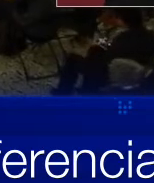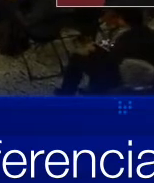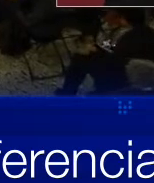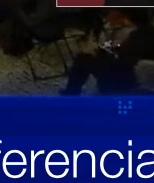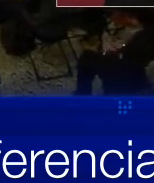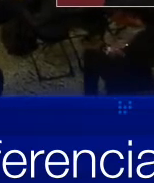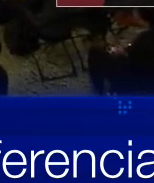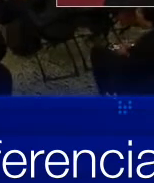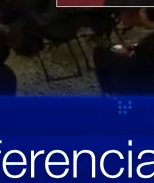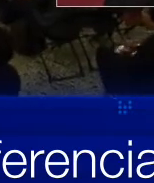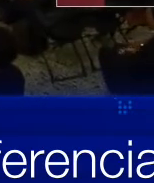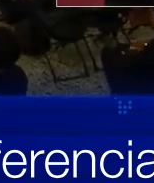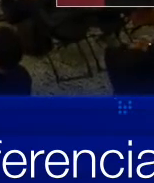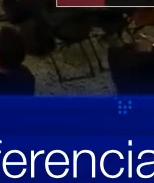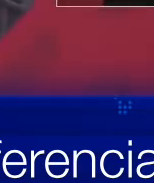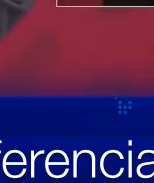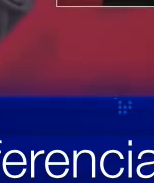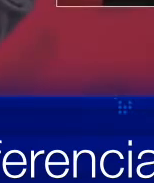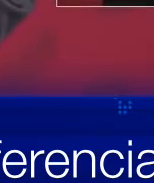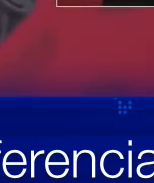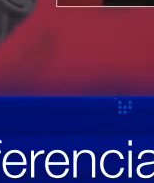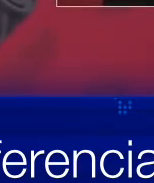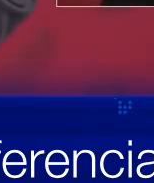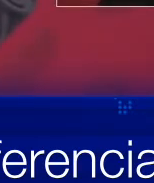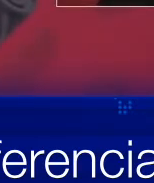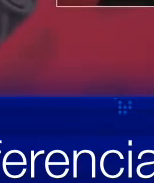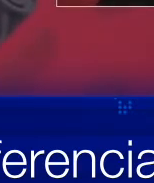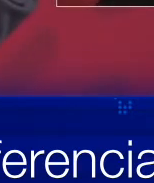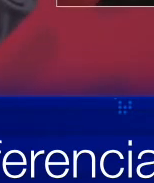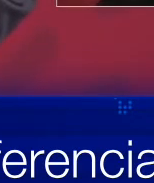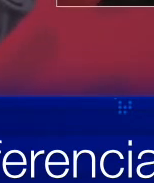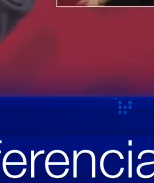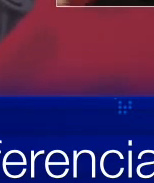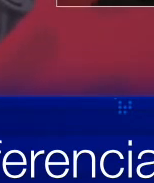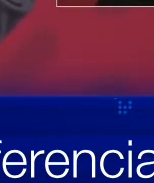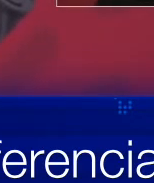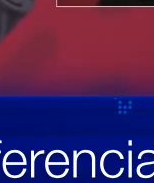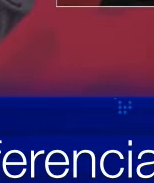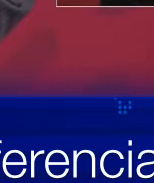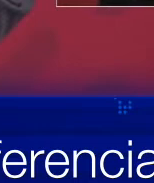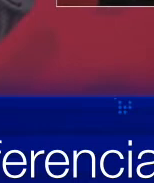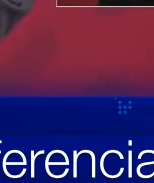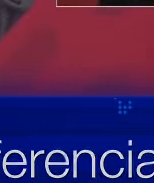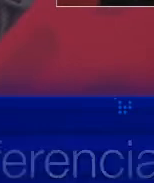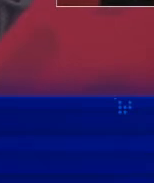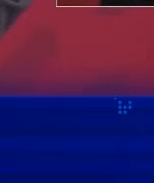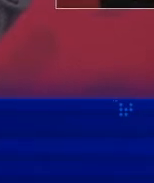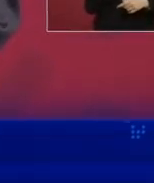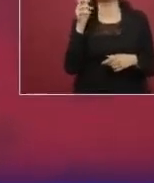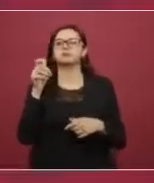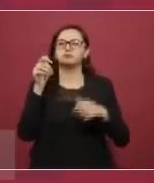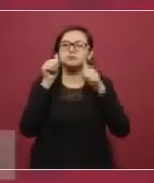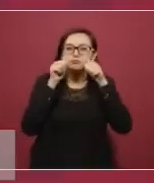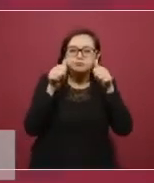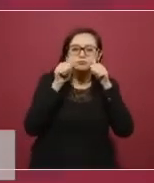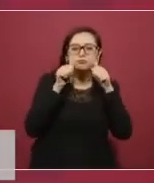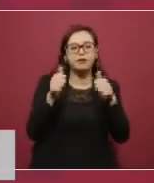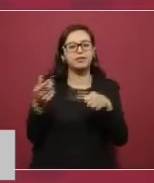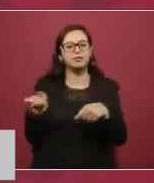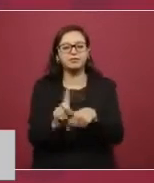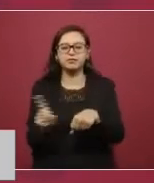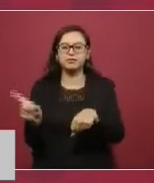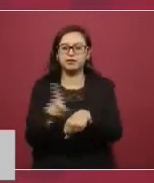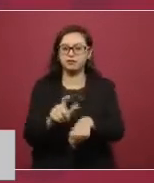muchos ciudadanos que nos escuchan, nos ven todos los días a esta hora. El día de